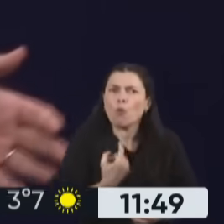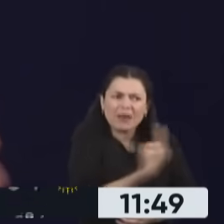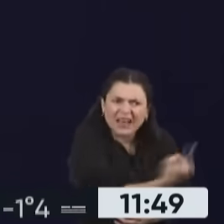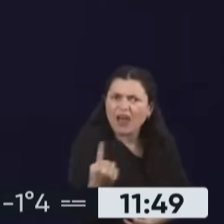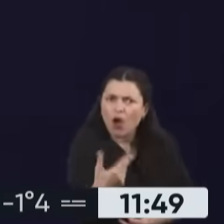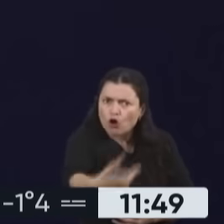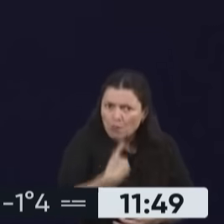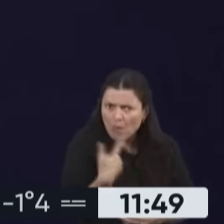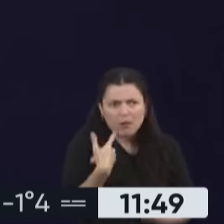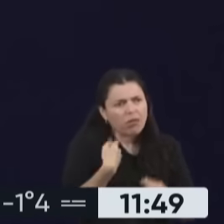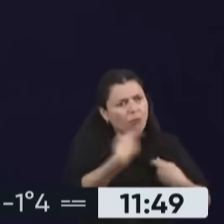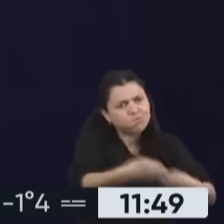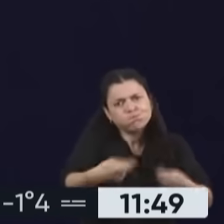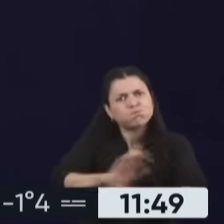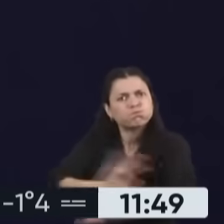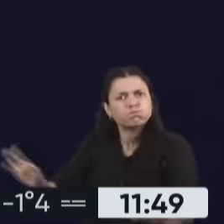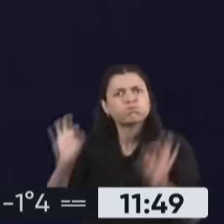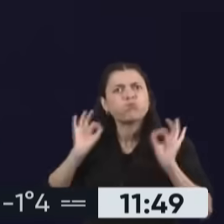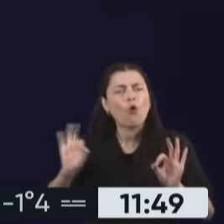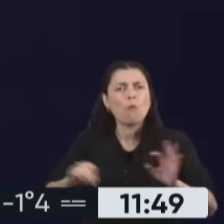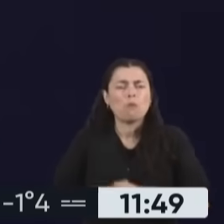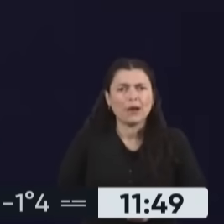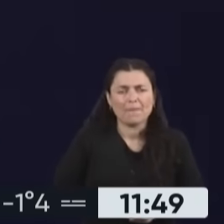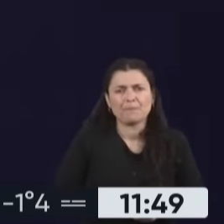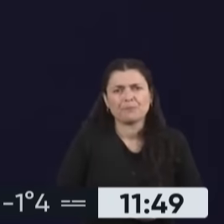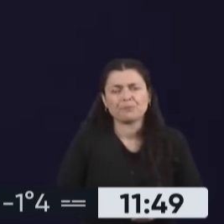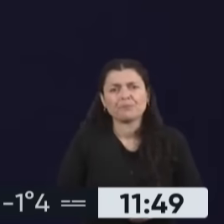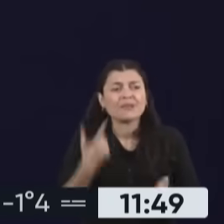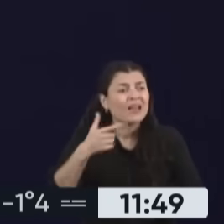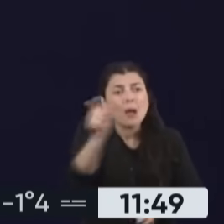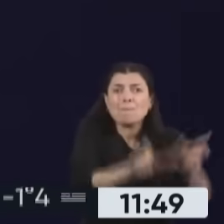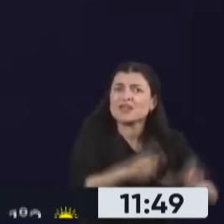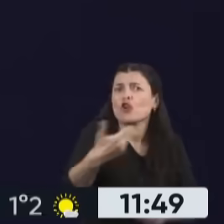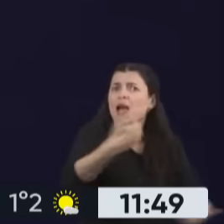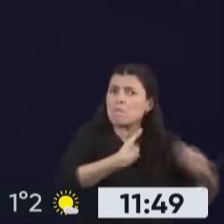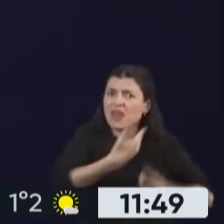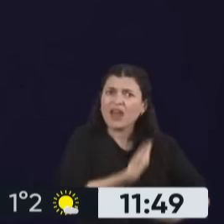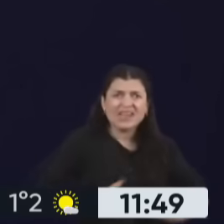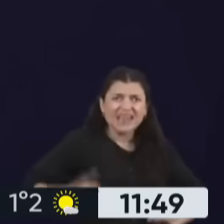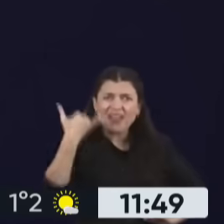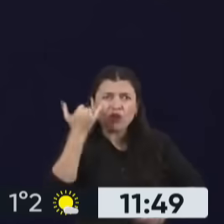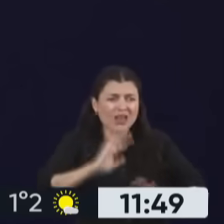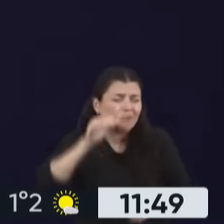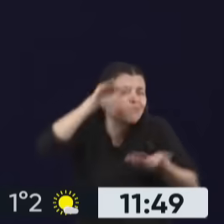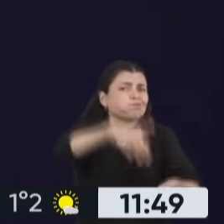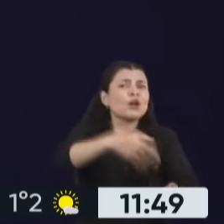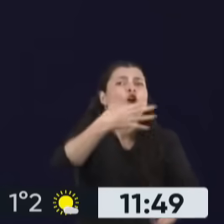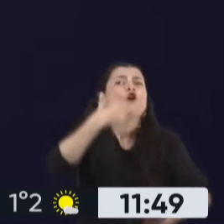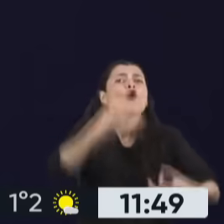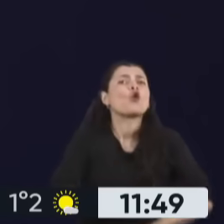que, independientemente de los montos, todo lo que se solicitó se transfirió, te repito, de manera